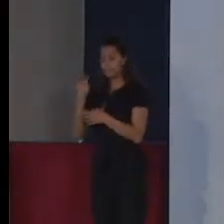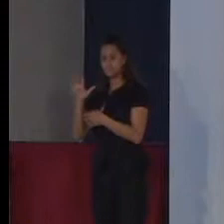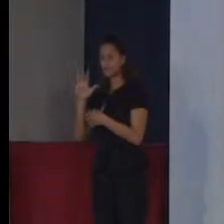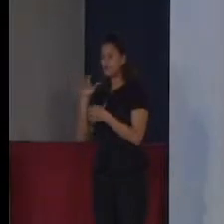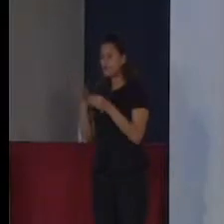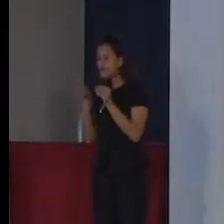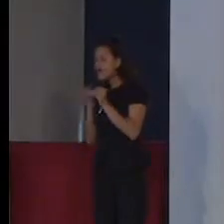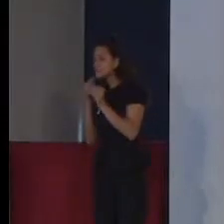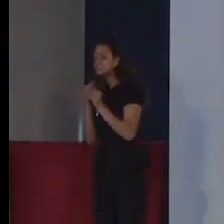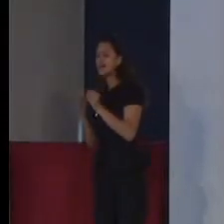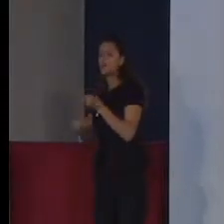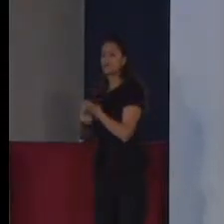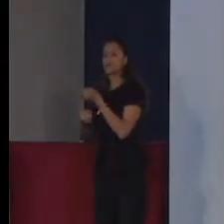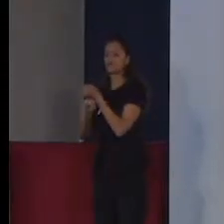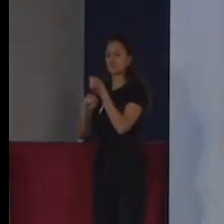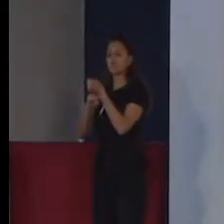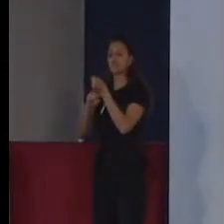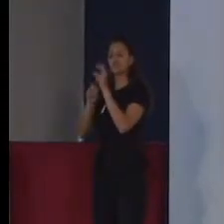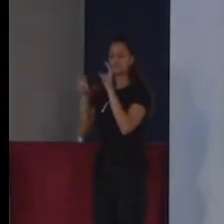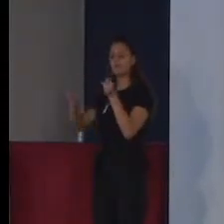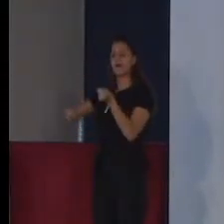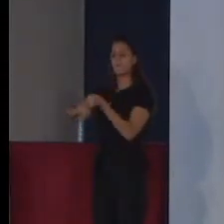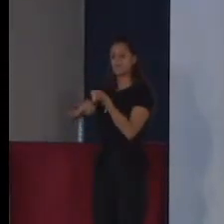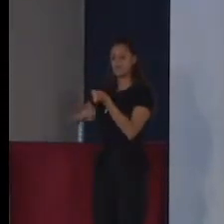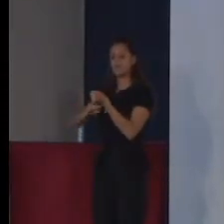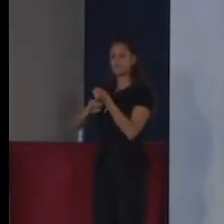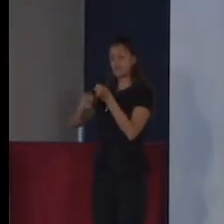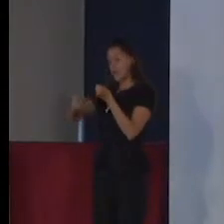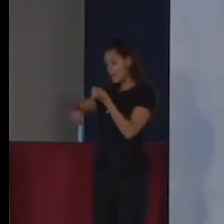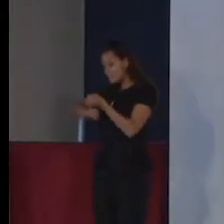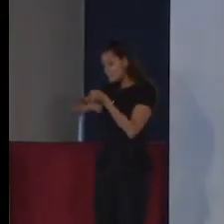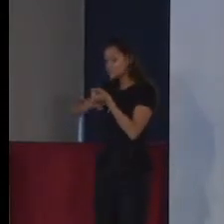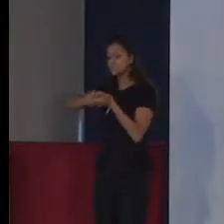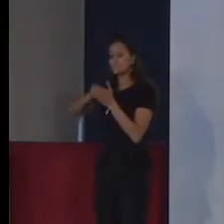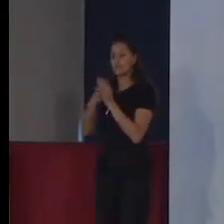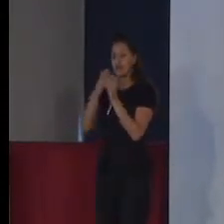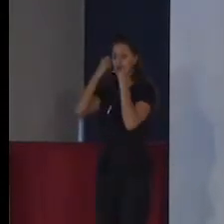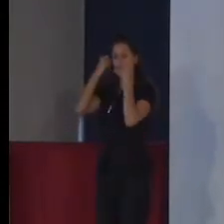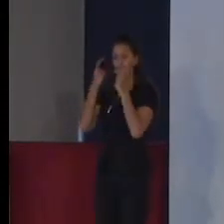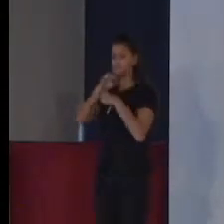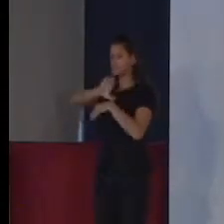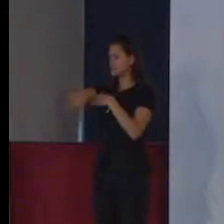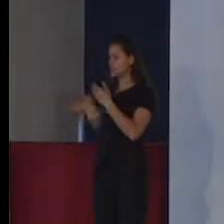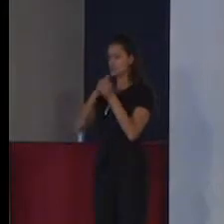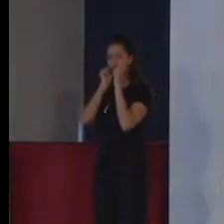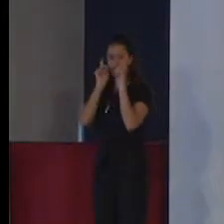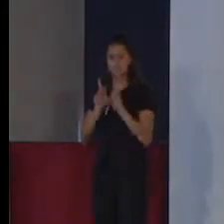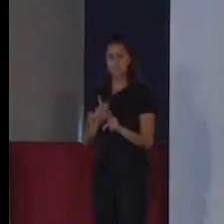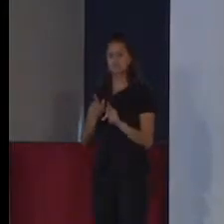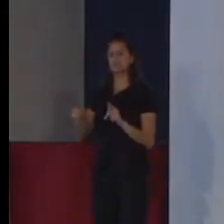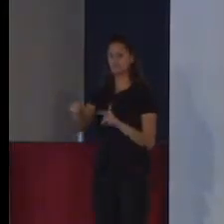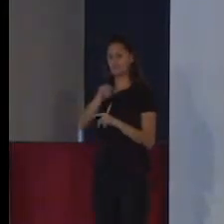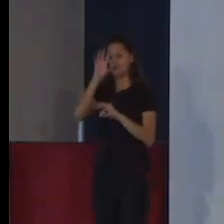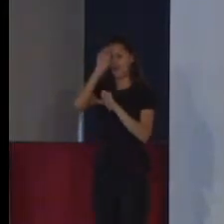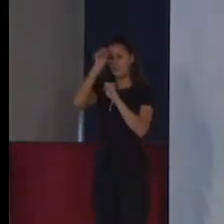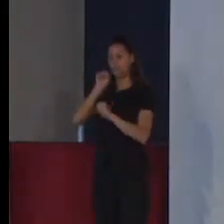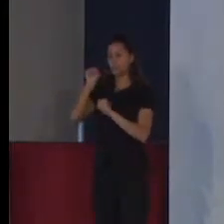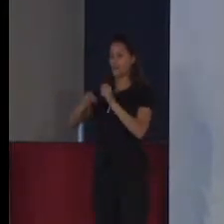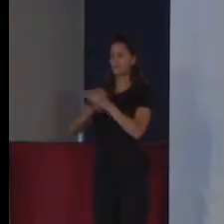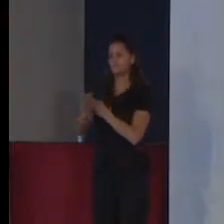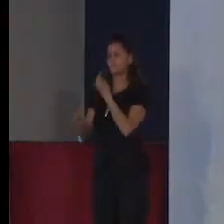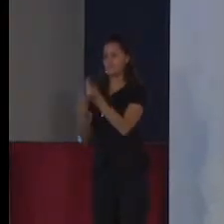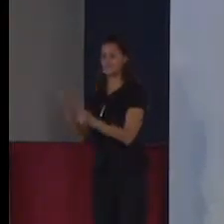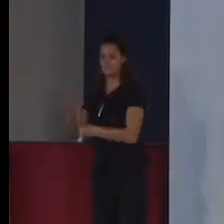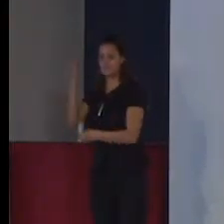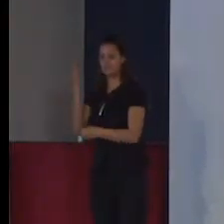apoyos, y esa lógica de los apoyos habla de una comprensión en la que todos los seres humanos tenemos la capacidad de acceder a, es más,